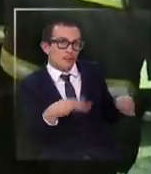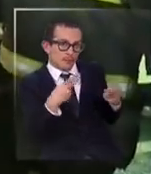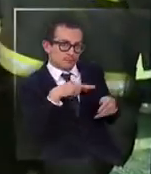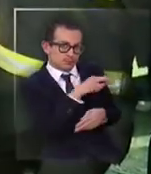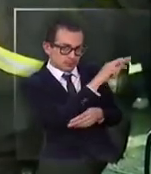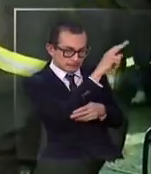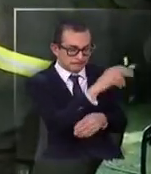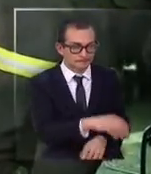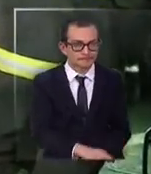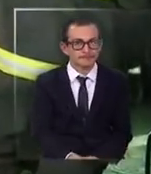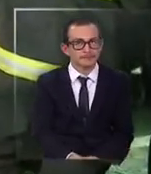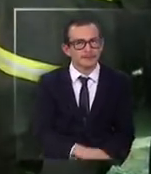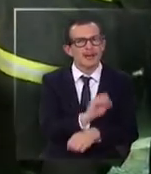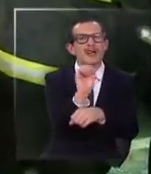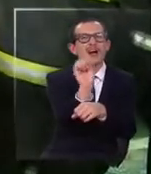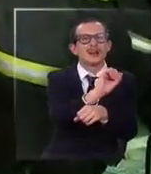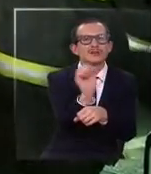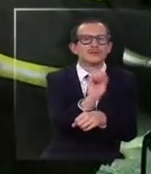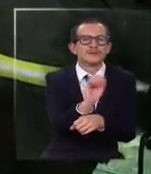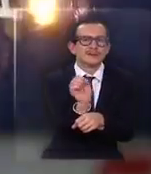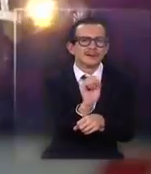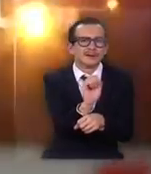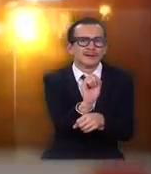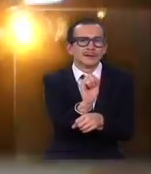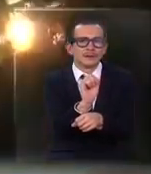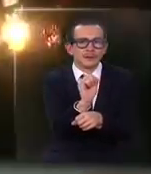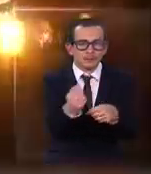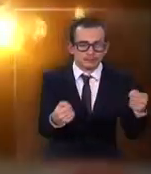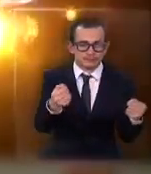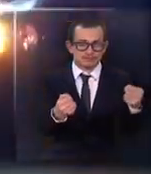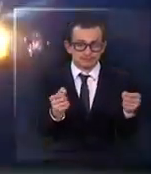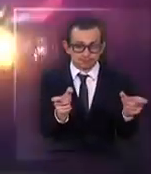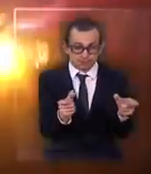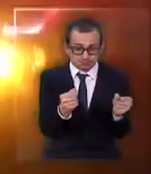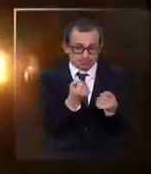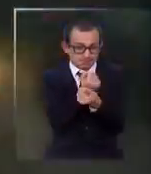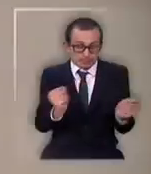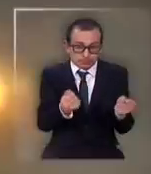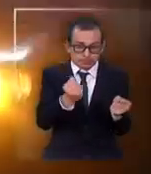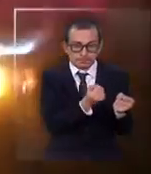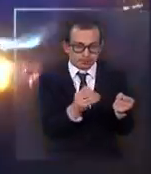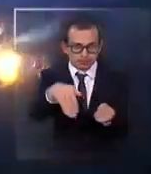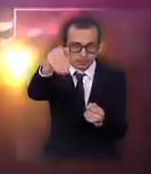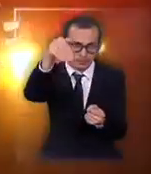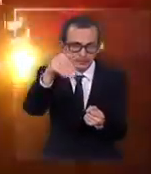El conductor del bus pierde el control del móvil y